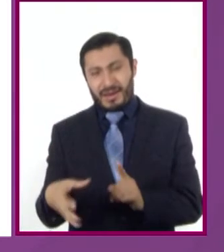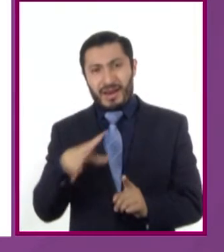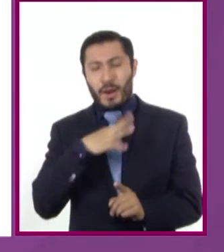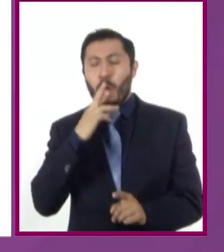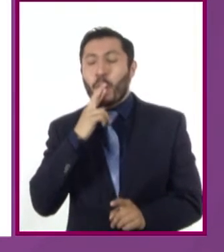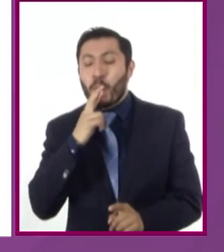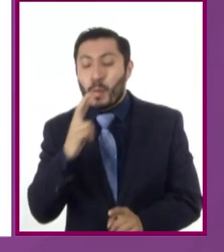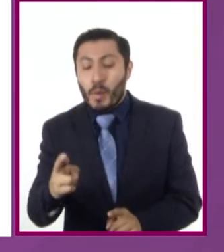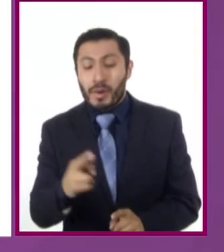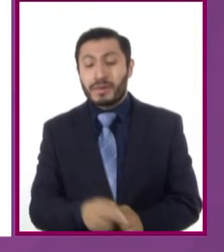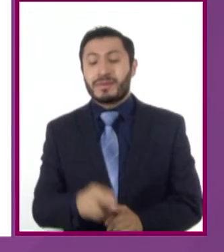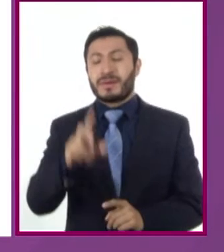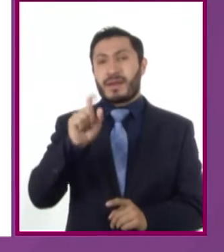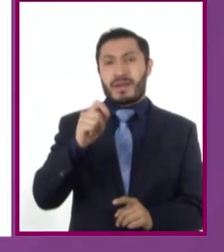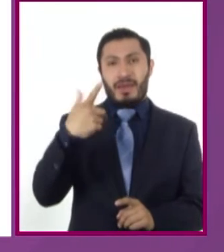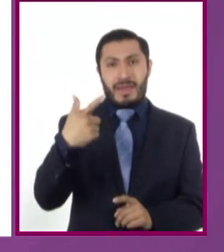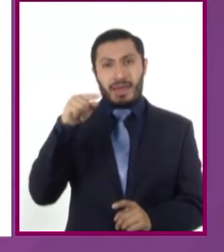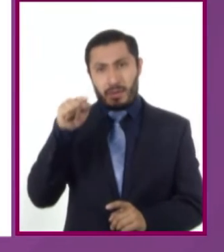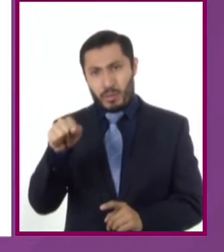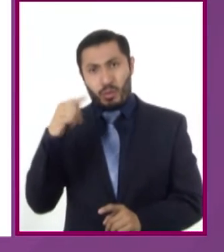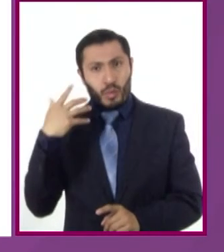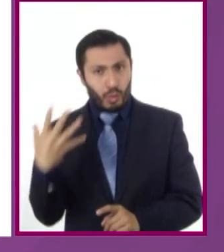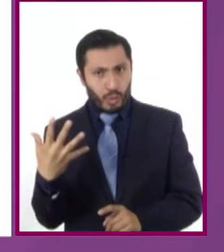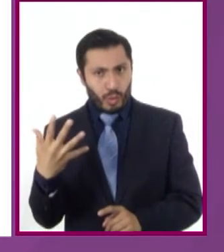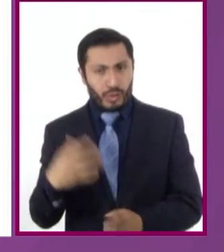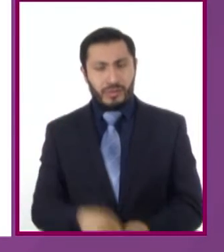como cociente 37.5.